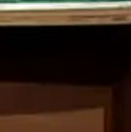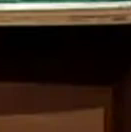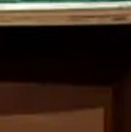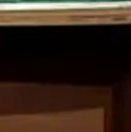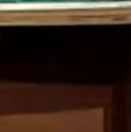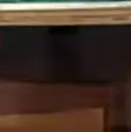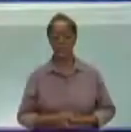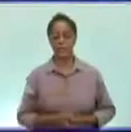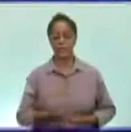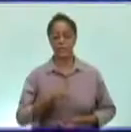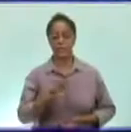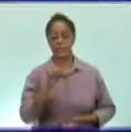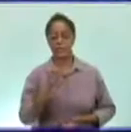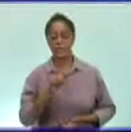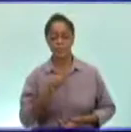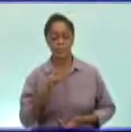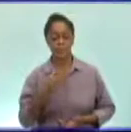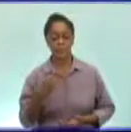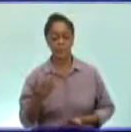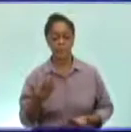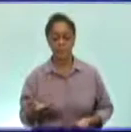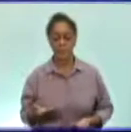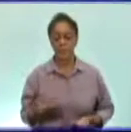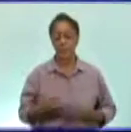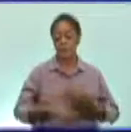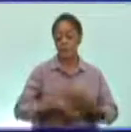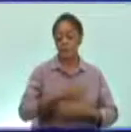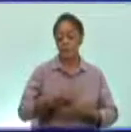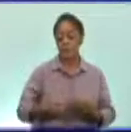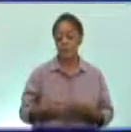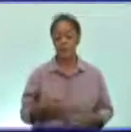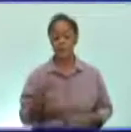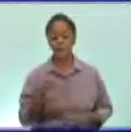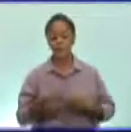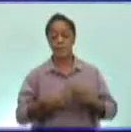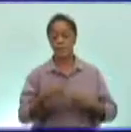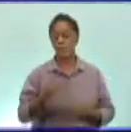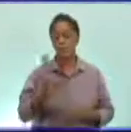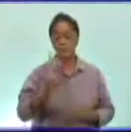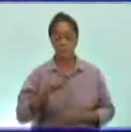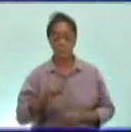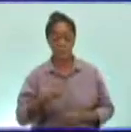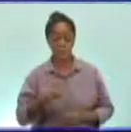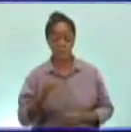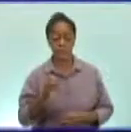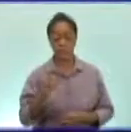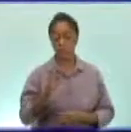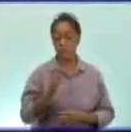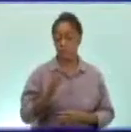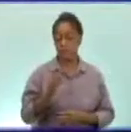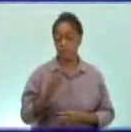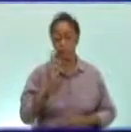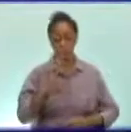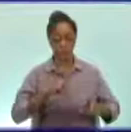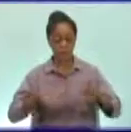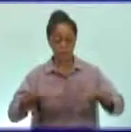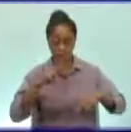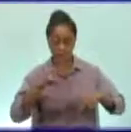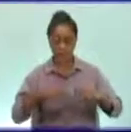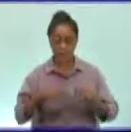Se preguntarán entonces, ¿qué hicieron los científicos, biólogos,